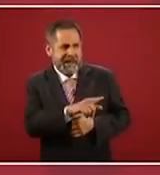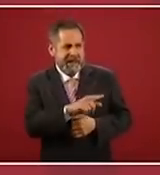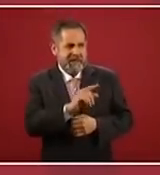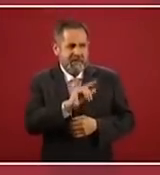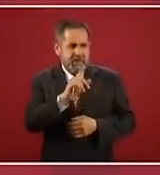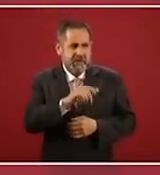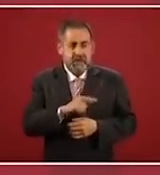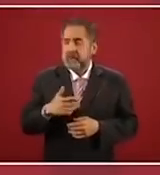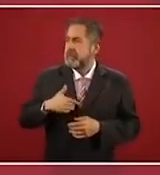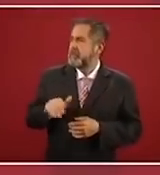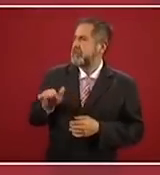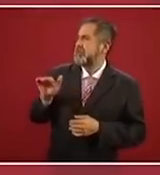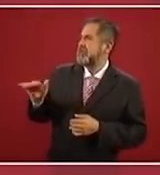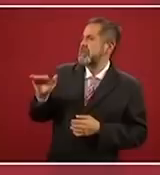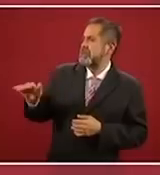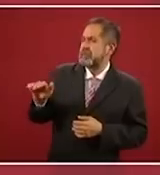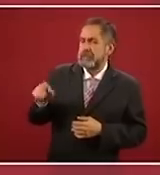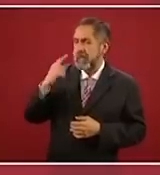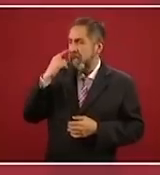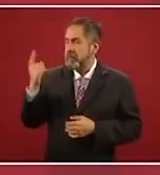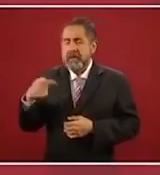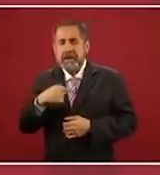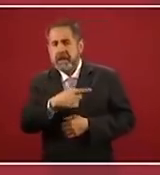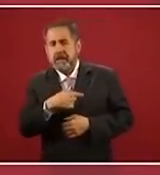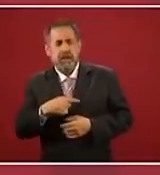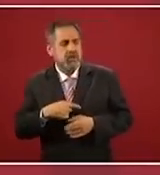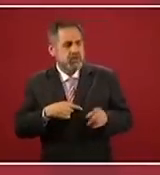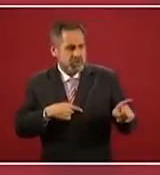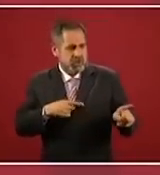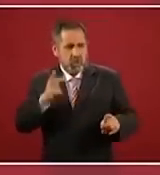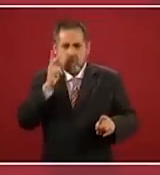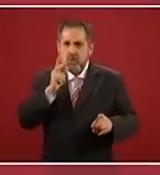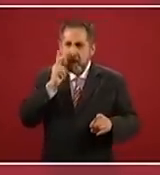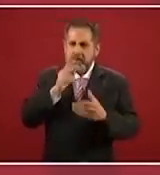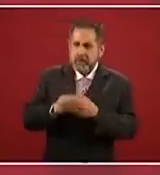funcionario, es que tengo pruebas.